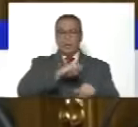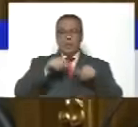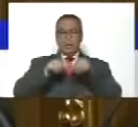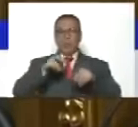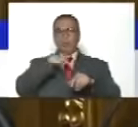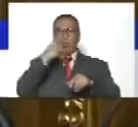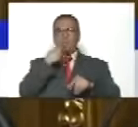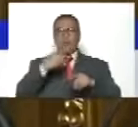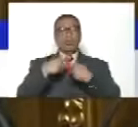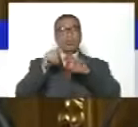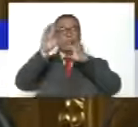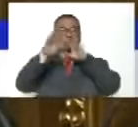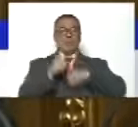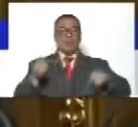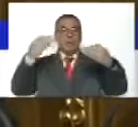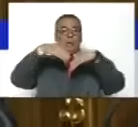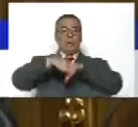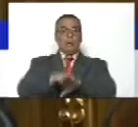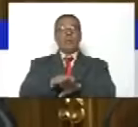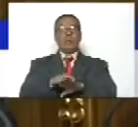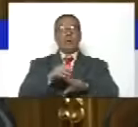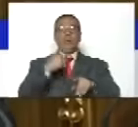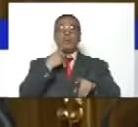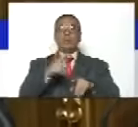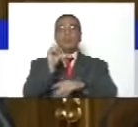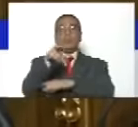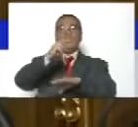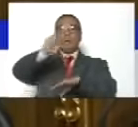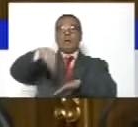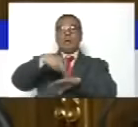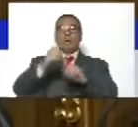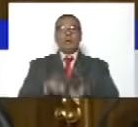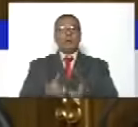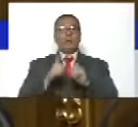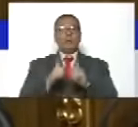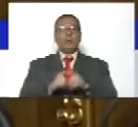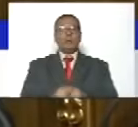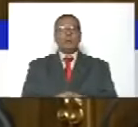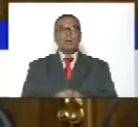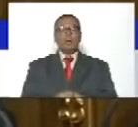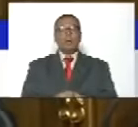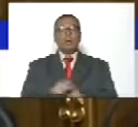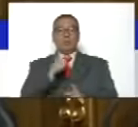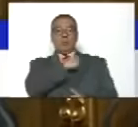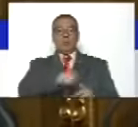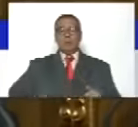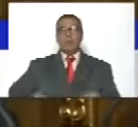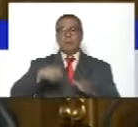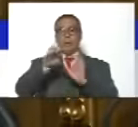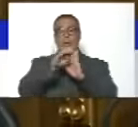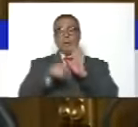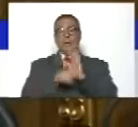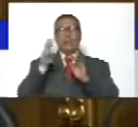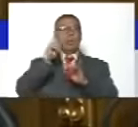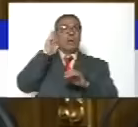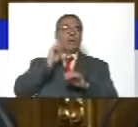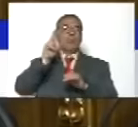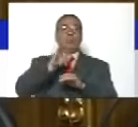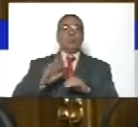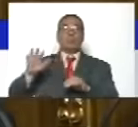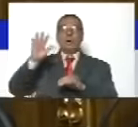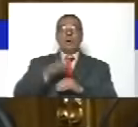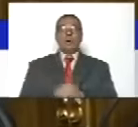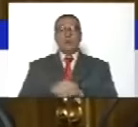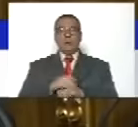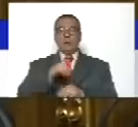de Política Exterior, Soberanía e Integración, recomendaron a la Asamblea Nacional autorizar al presidente constitucional de la República Bolivariana de